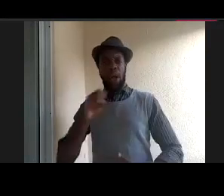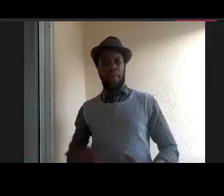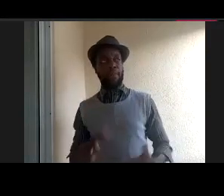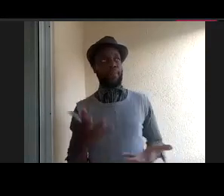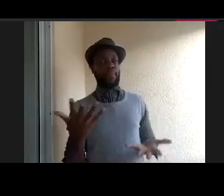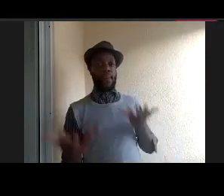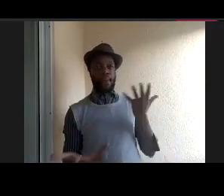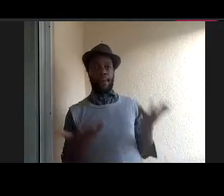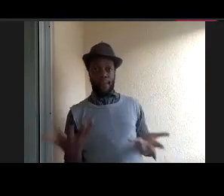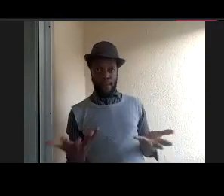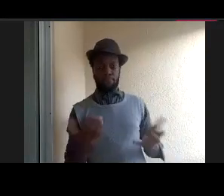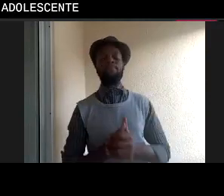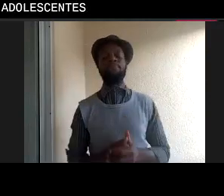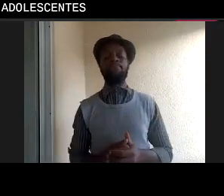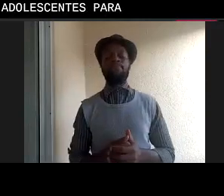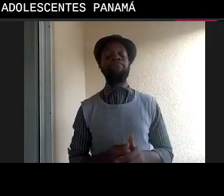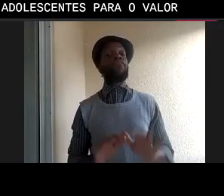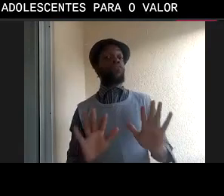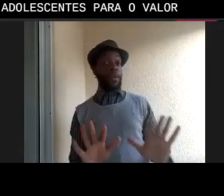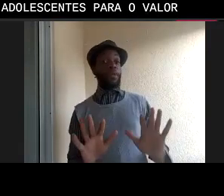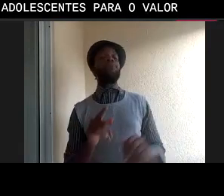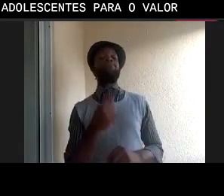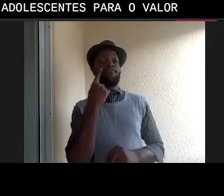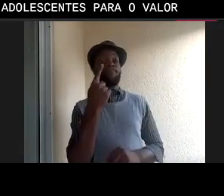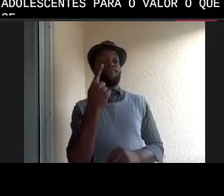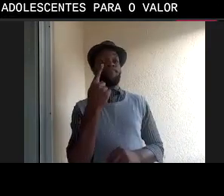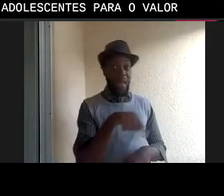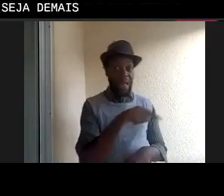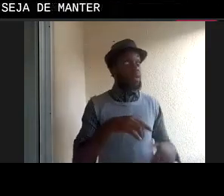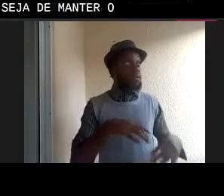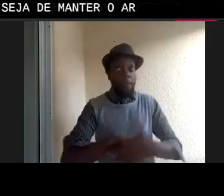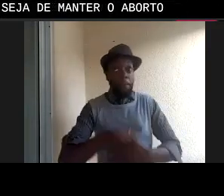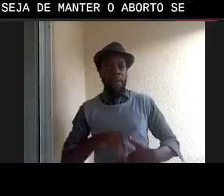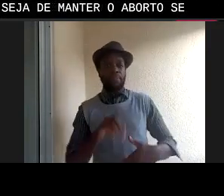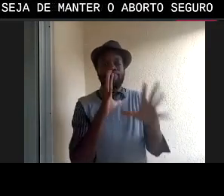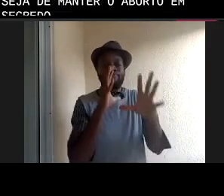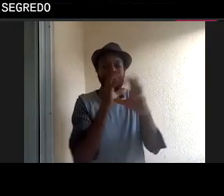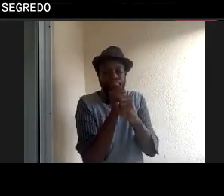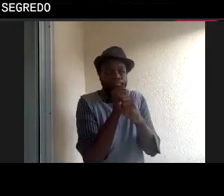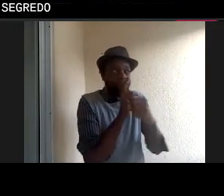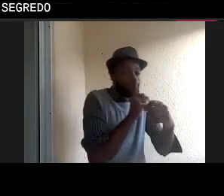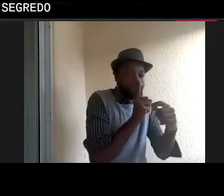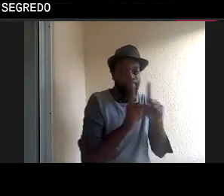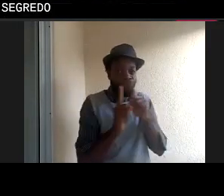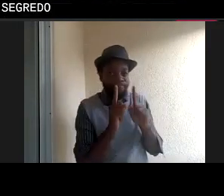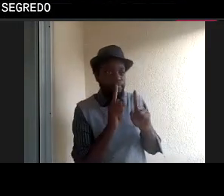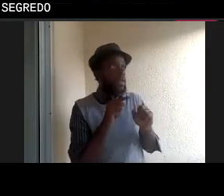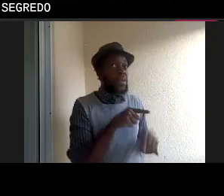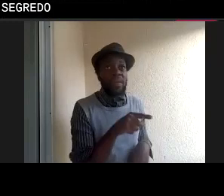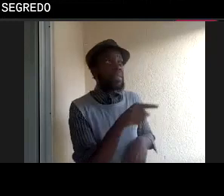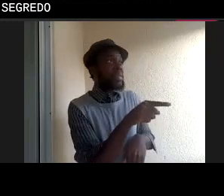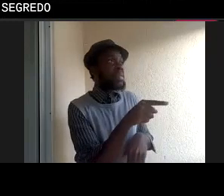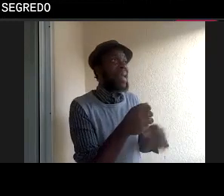el costo, el deseo de mantener el aborto en secreto y la dificultad de localizar a un proveedor seguro como